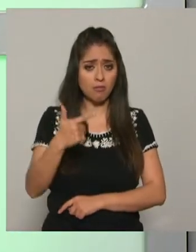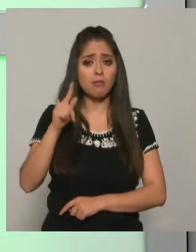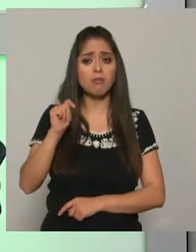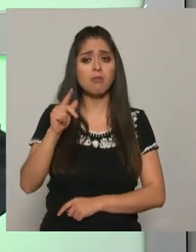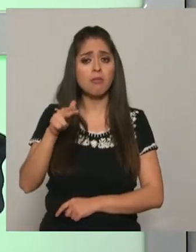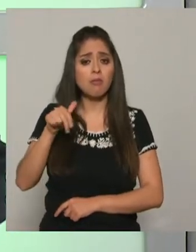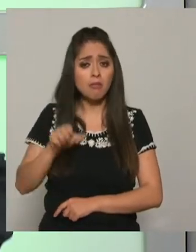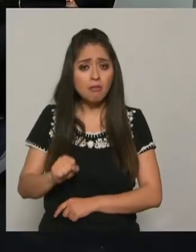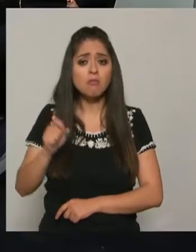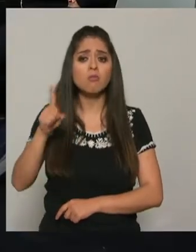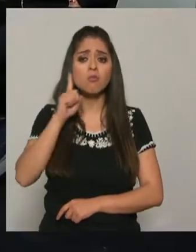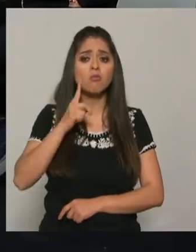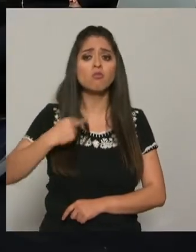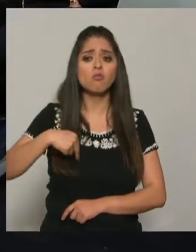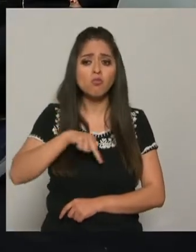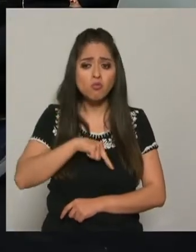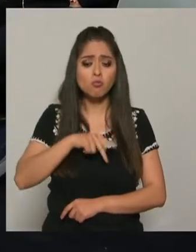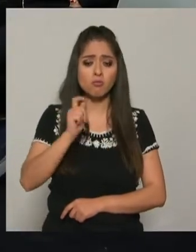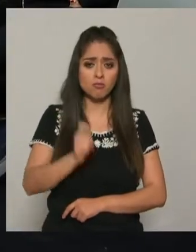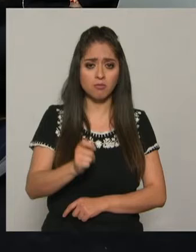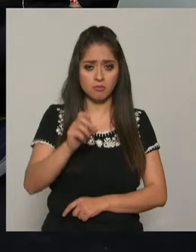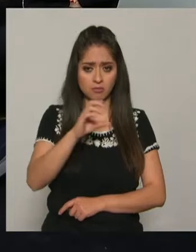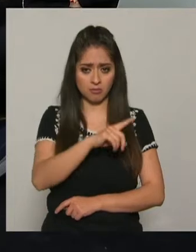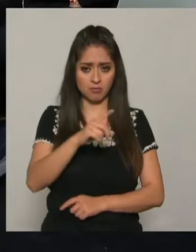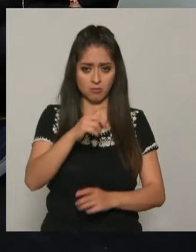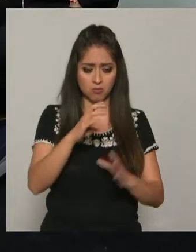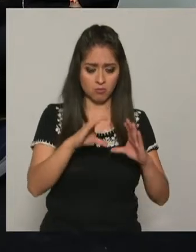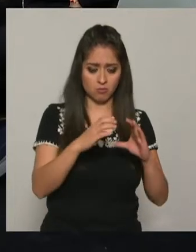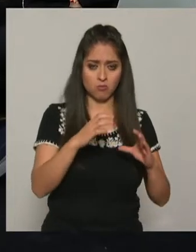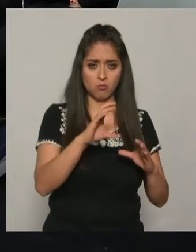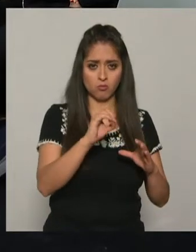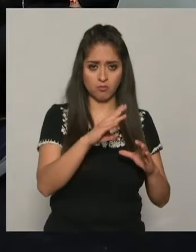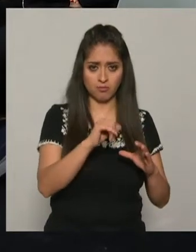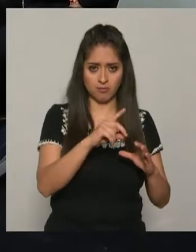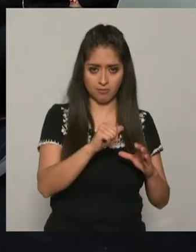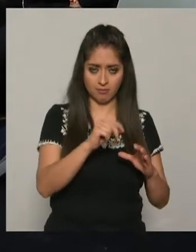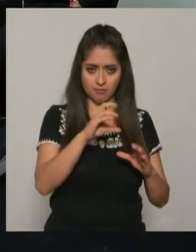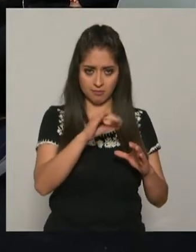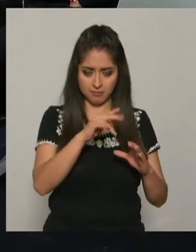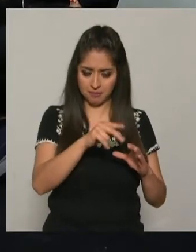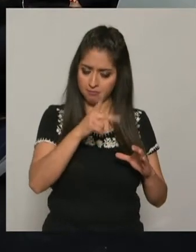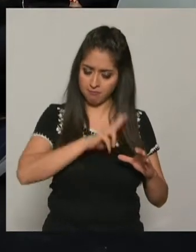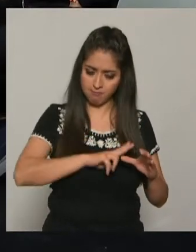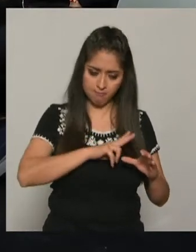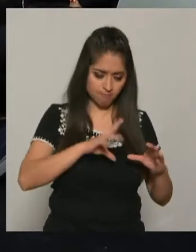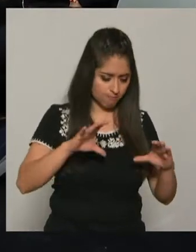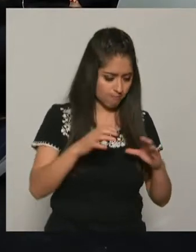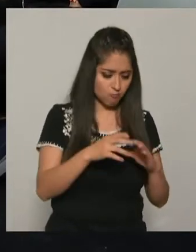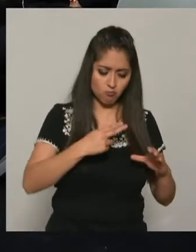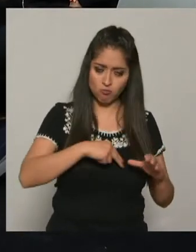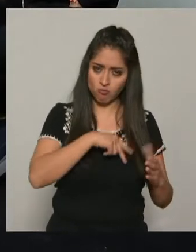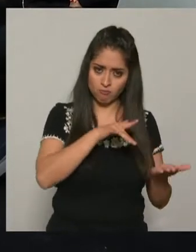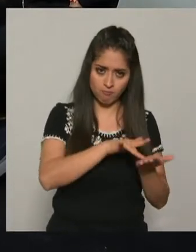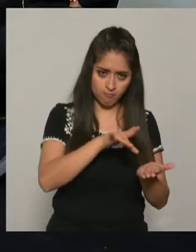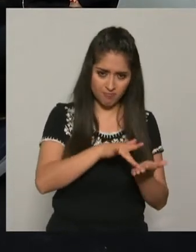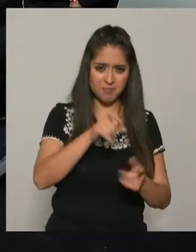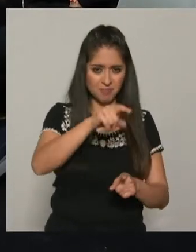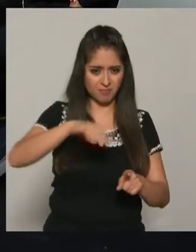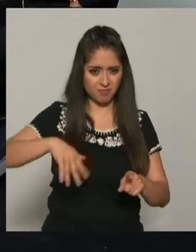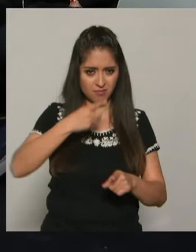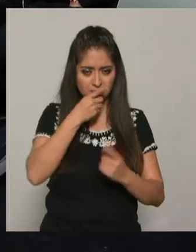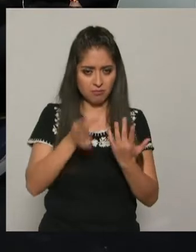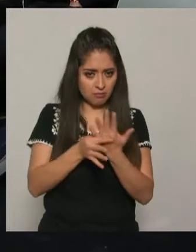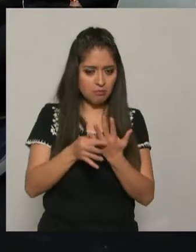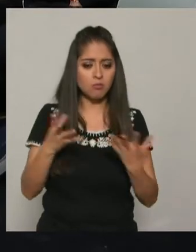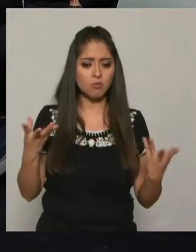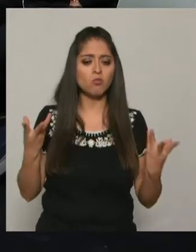feminismo que vamos a acompañar desde sociedad civil esta iniciativa. O sea, como bien dice Jaime, como bien dice Ernesto, va a haber un